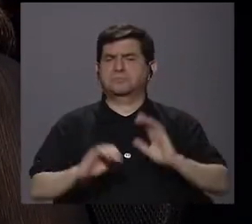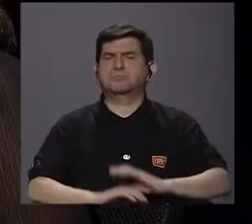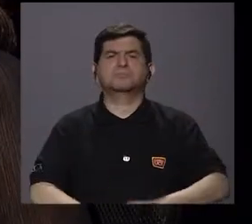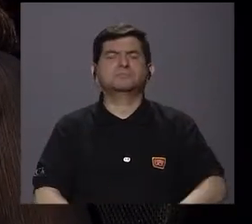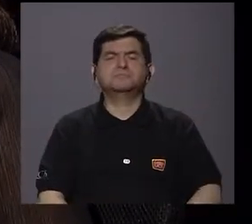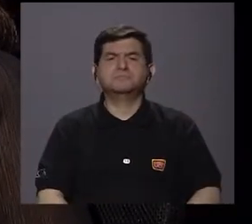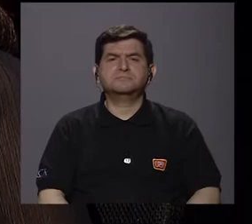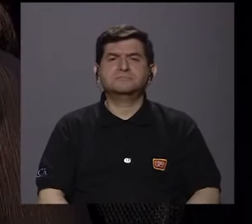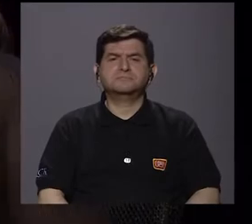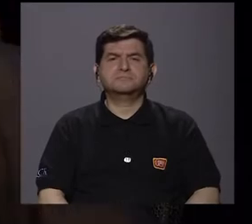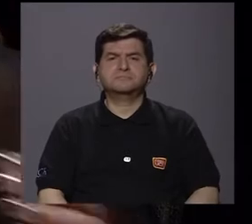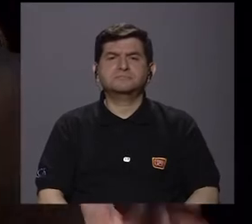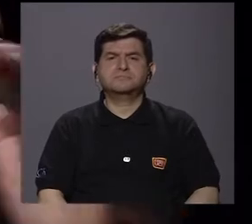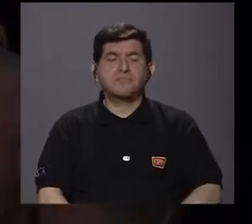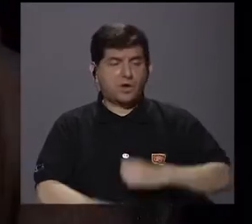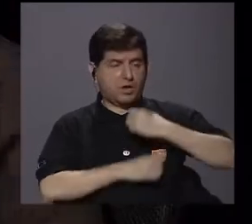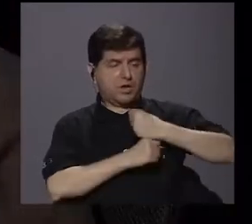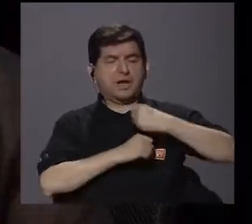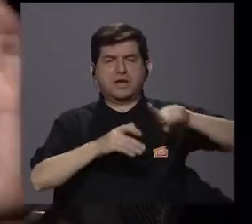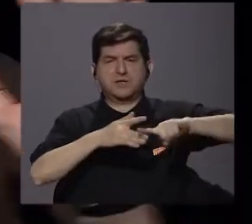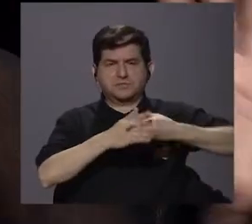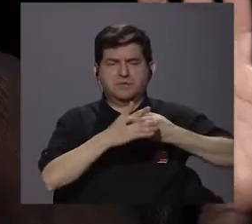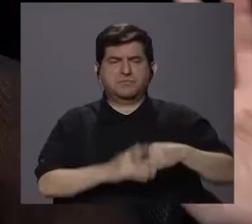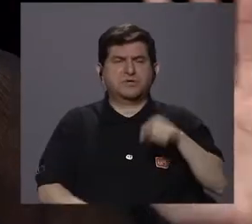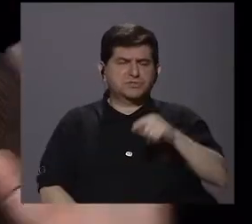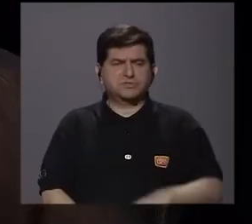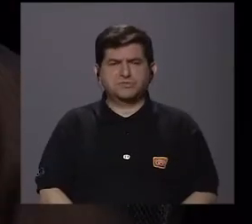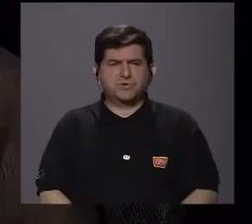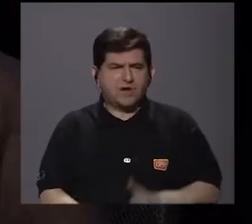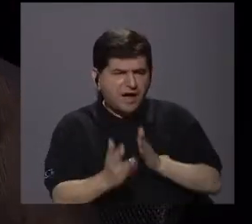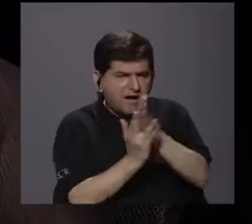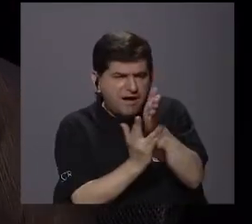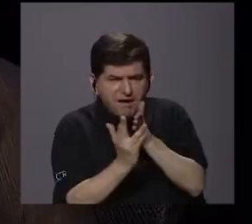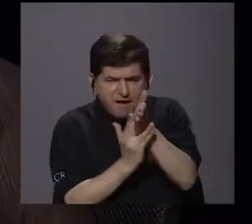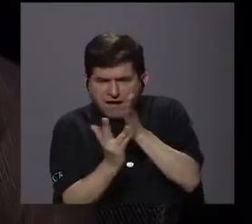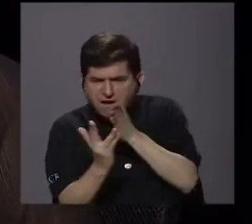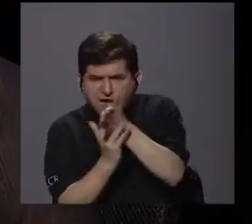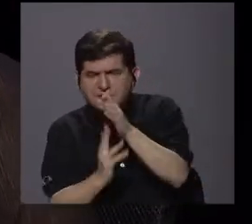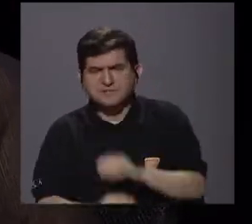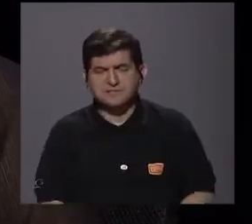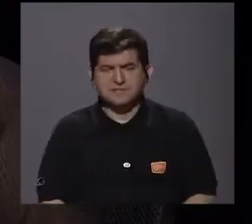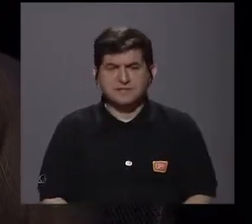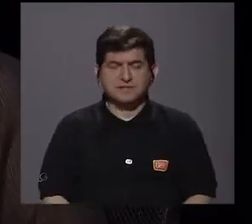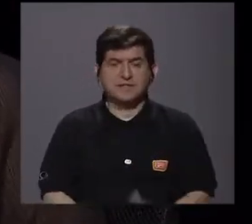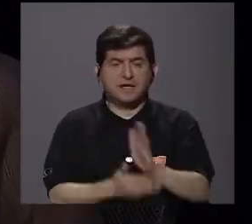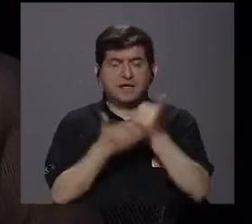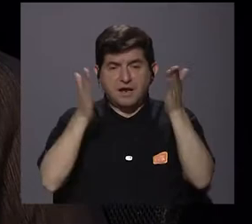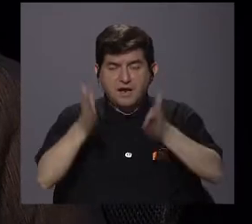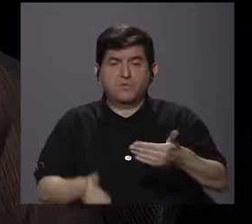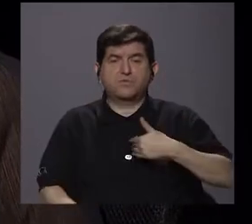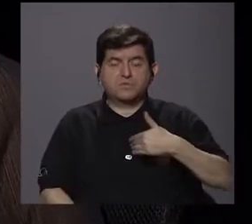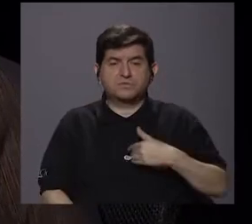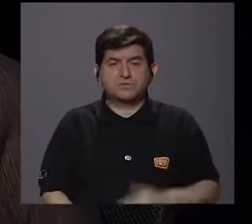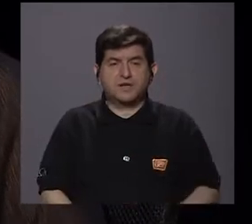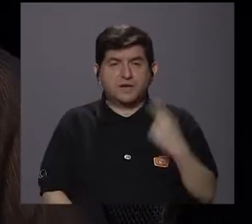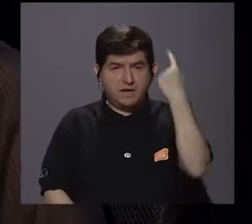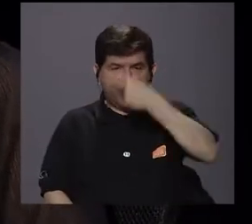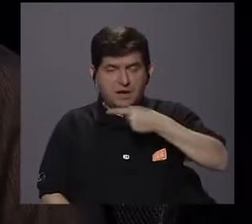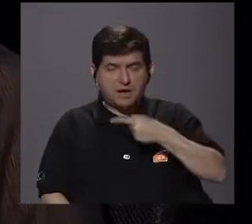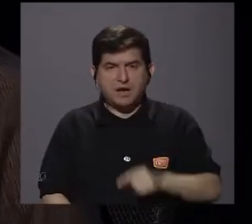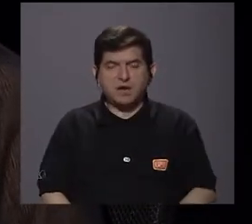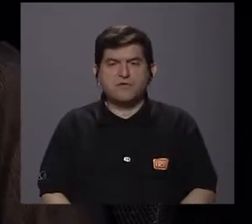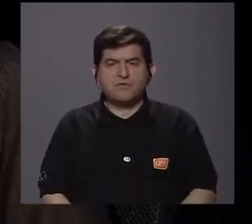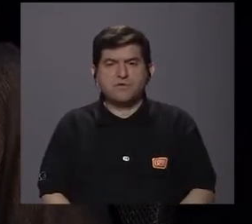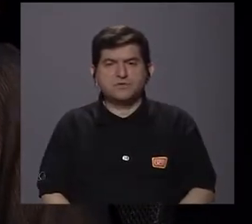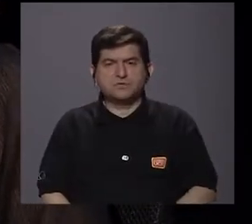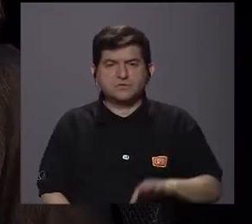Y el ejército comenzó a hacer una gran incursión. Incluso habían unos de ellos que tenían la cara tapada con